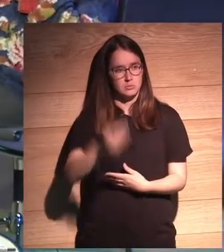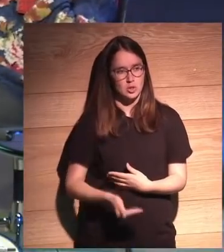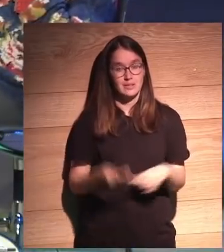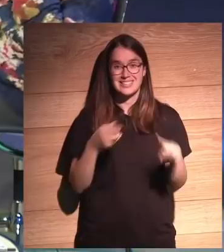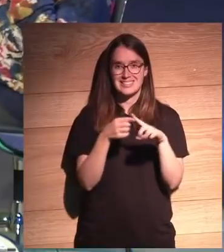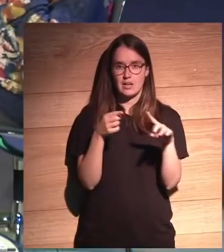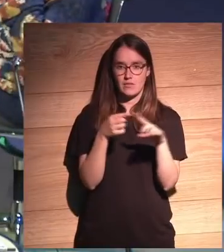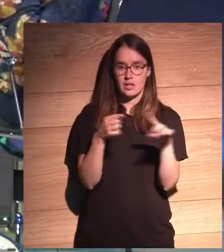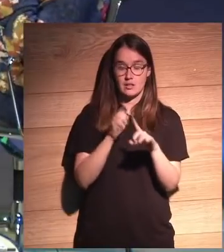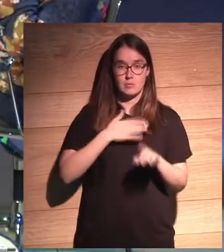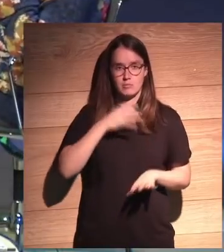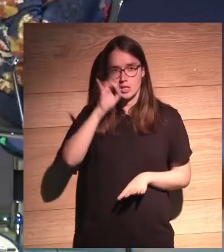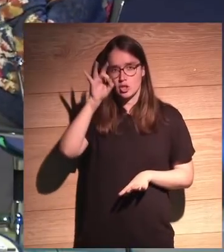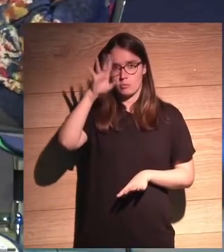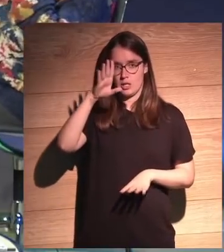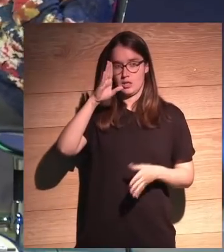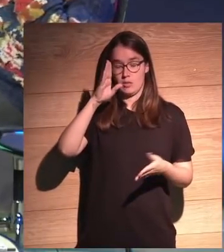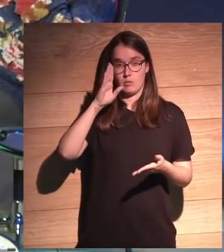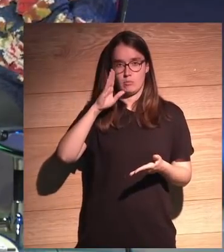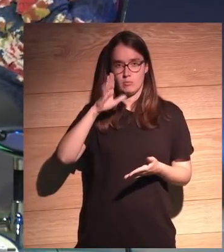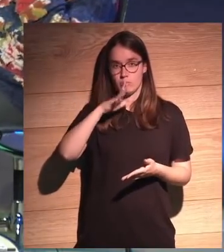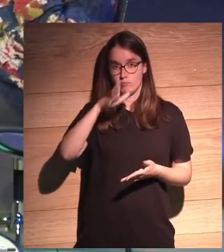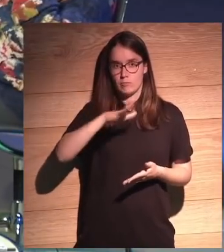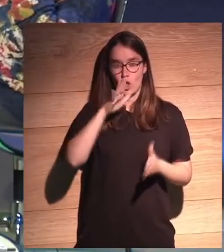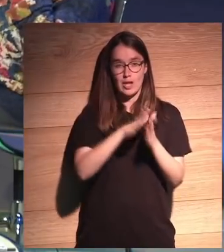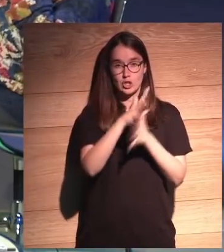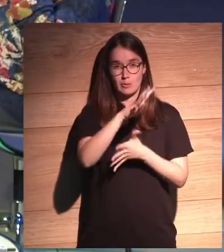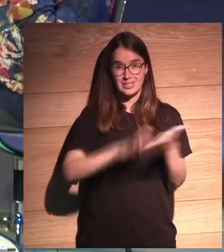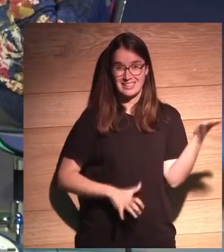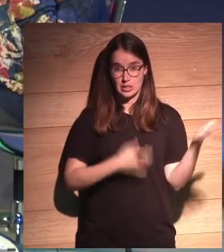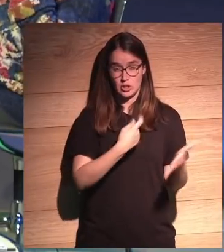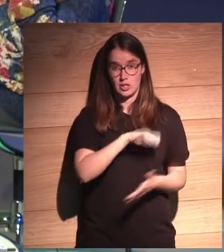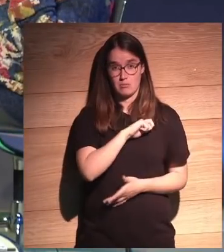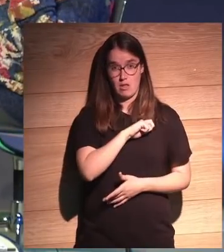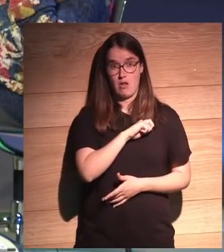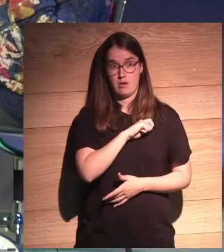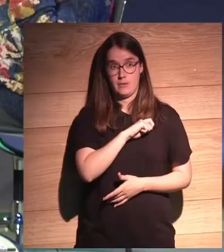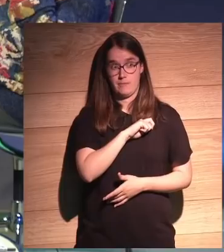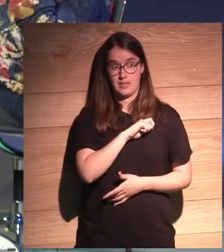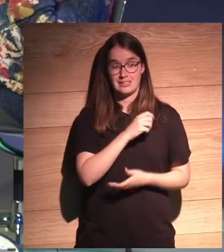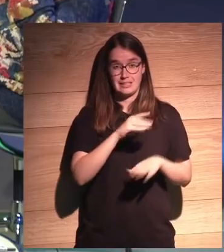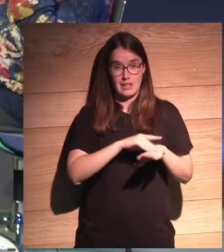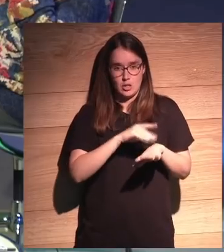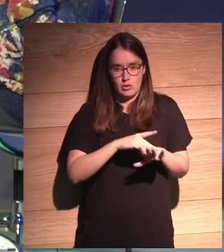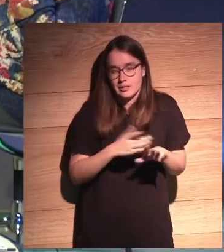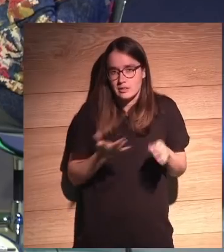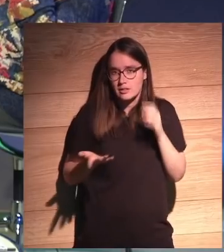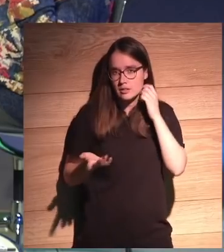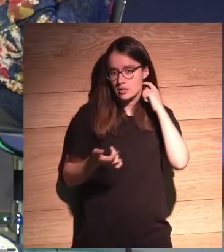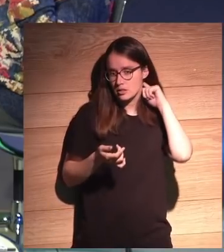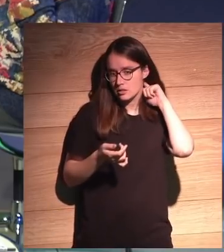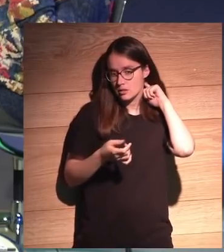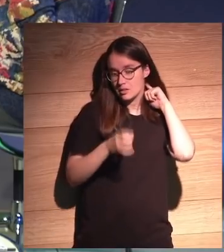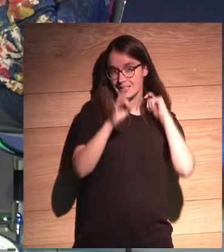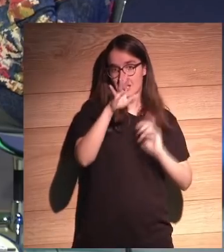estos referentes. A mí me sorprende muchísimo lo de los libros de texto en España. Este dato de, es que he dicho menos